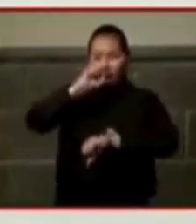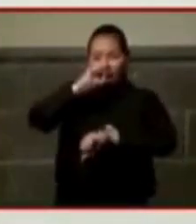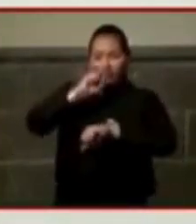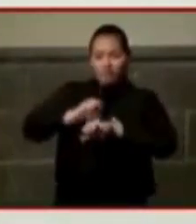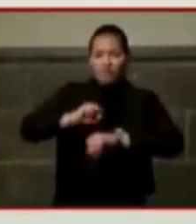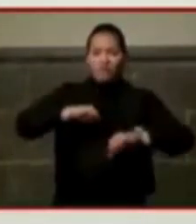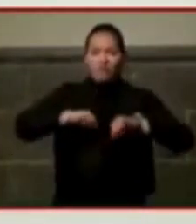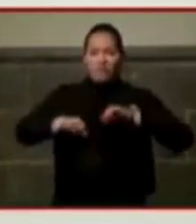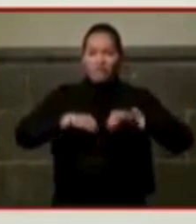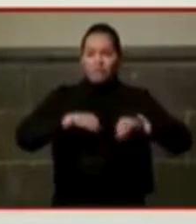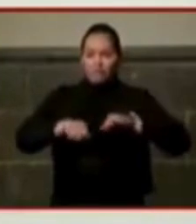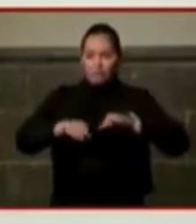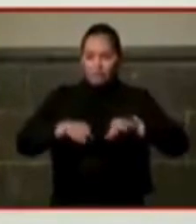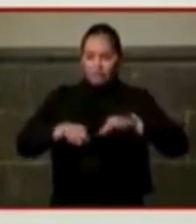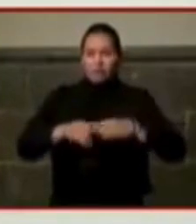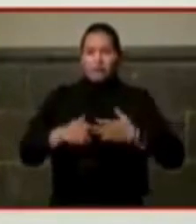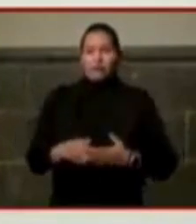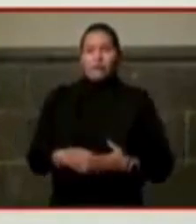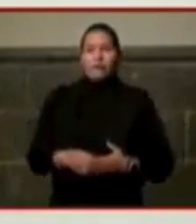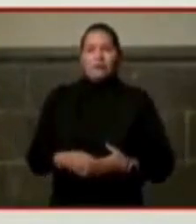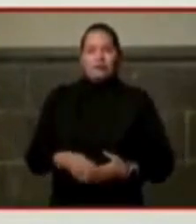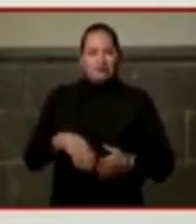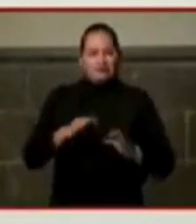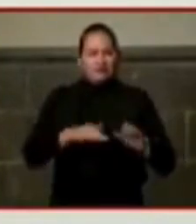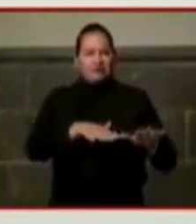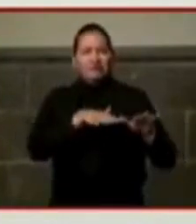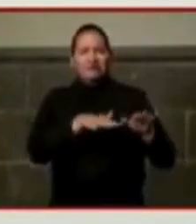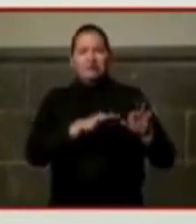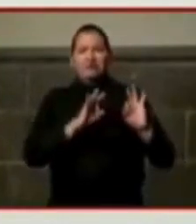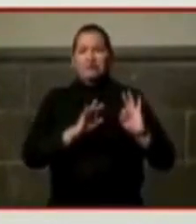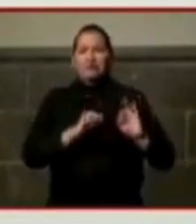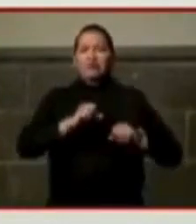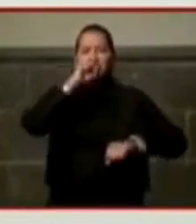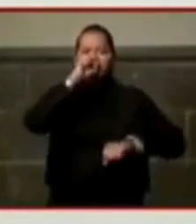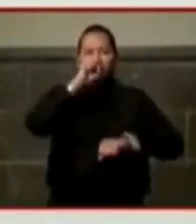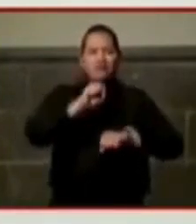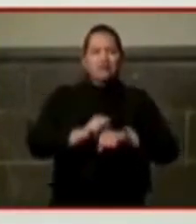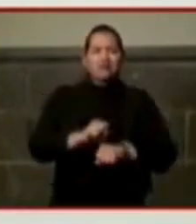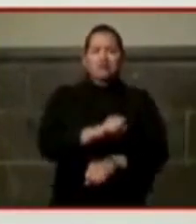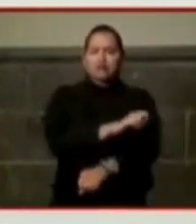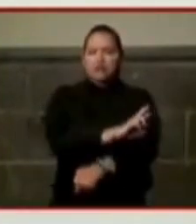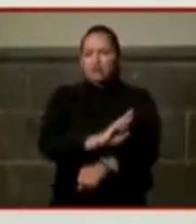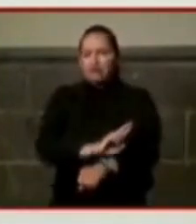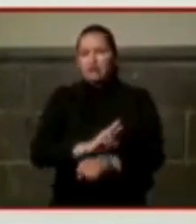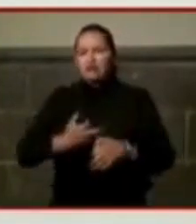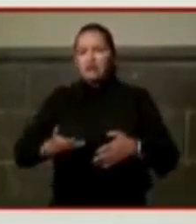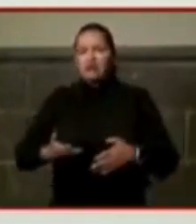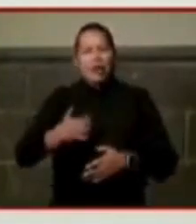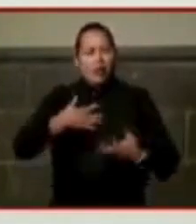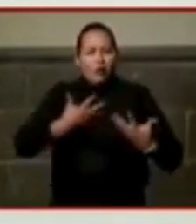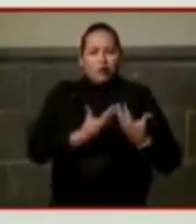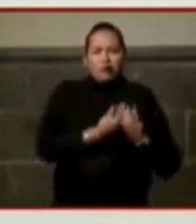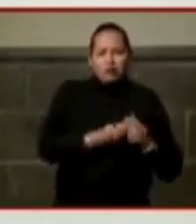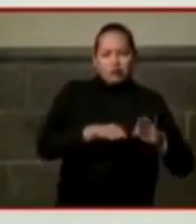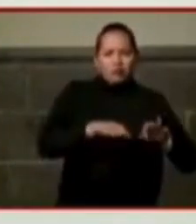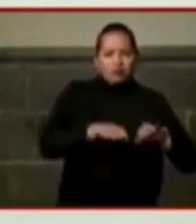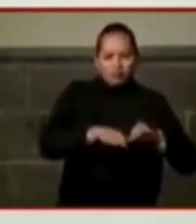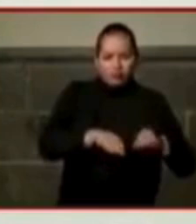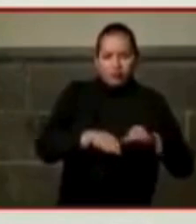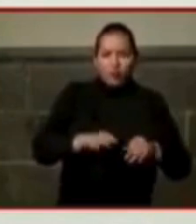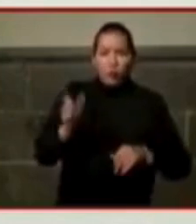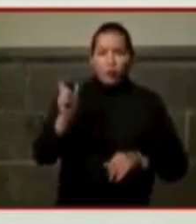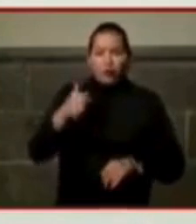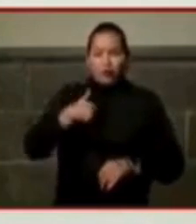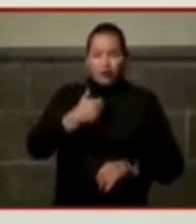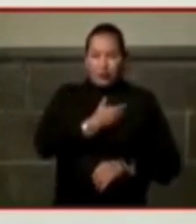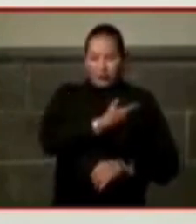trabajo, que ha hecho un gran papel como secretaria de Gobernación. A mí me tocó trabajar con ella el año que fui